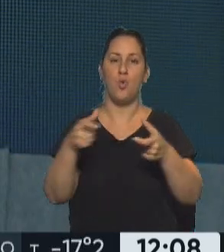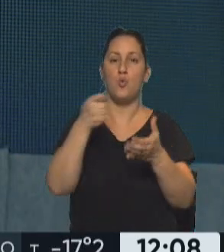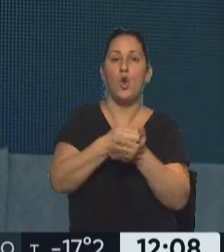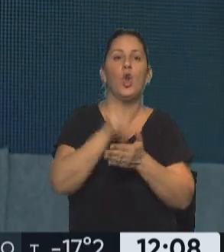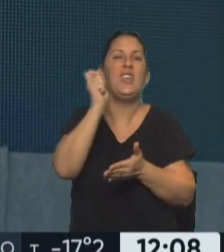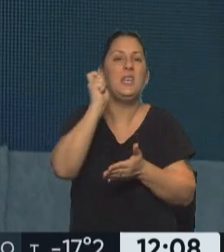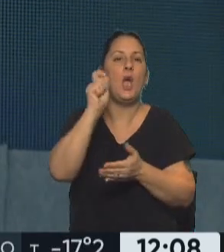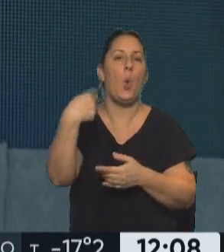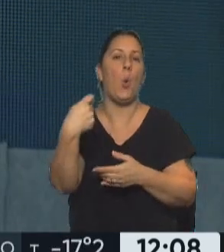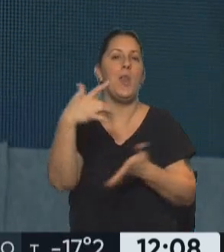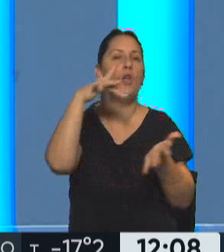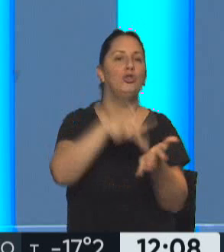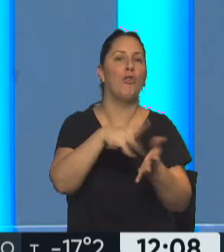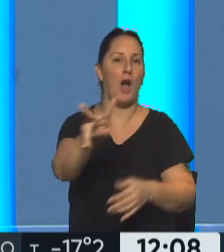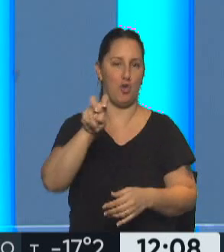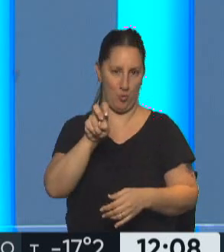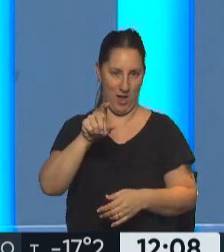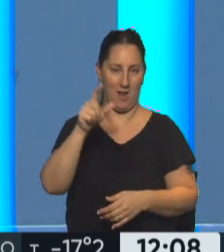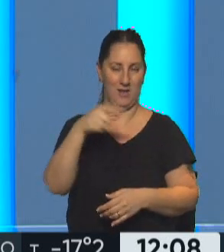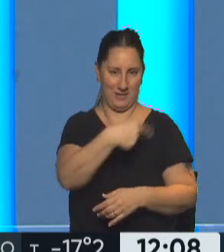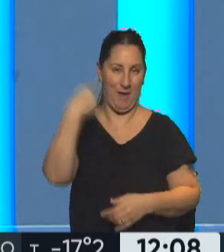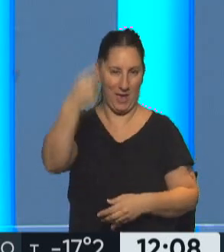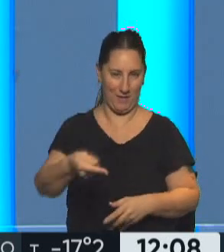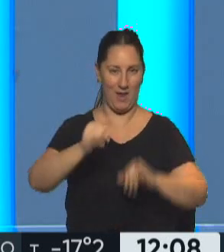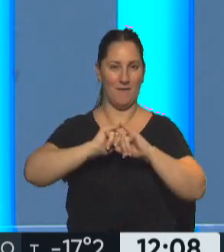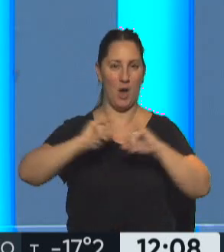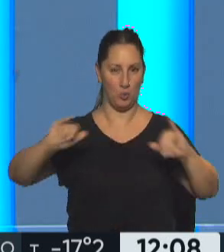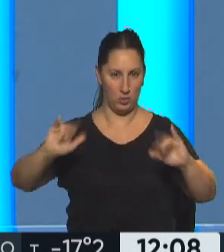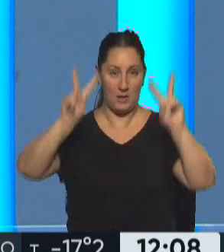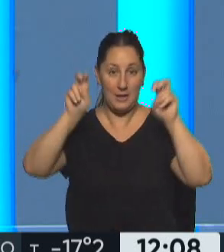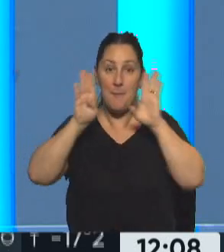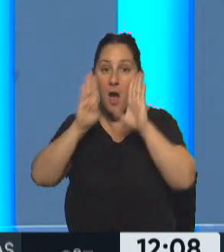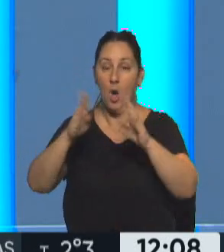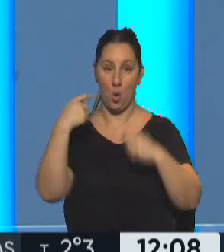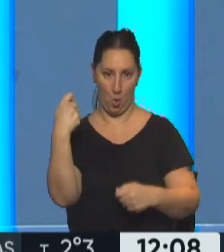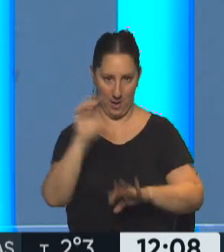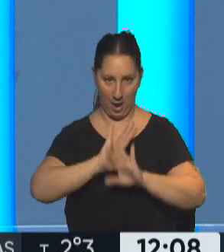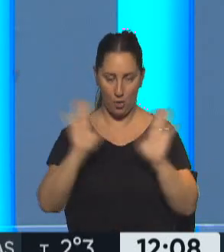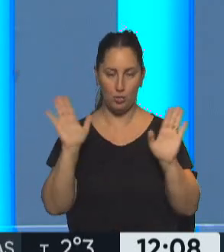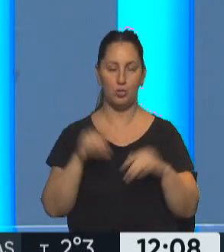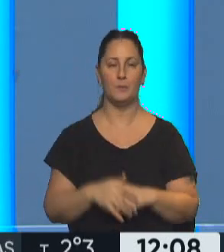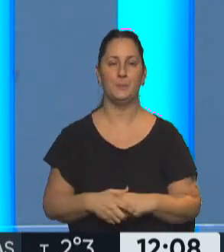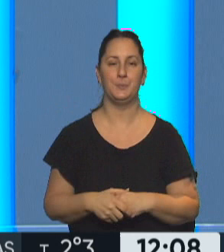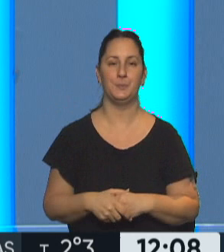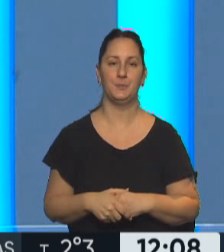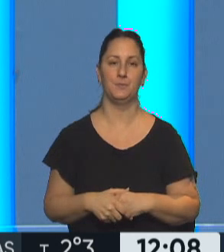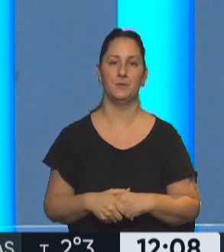quienes justamente estará destinado, ¿no? Pero eso va a ser directamente el tema jubilados. Después el tema